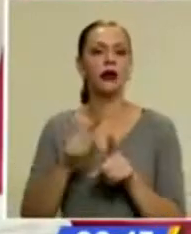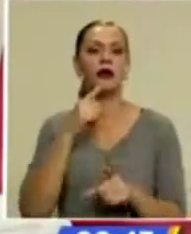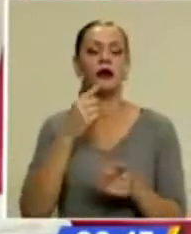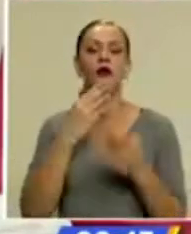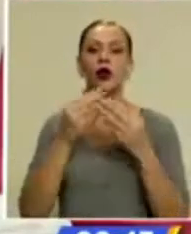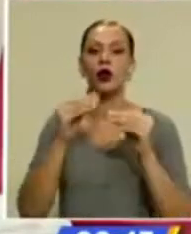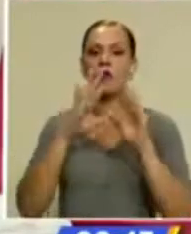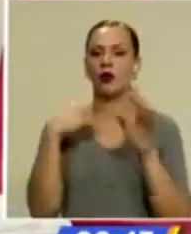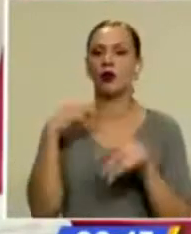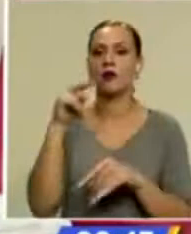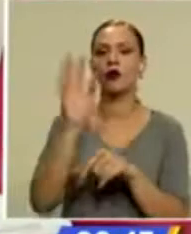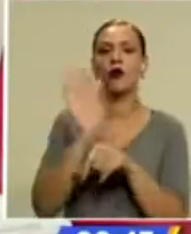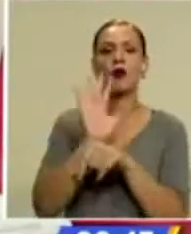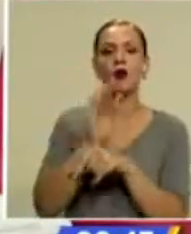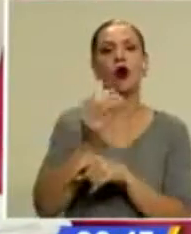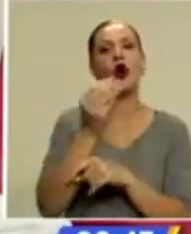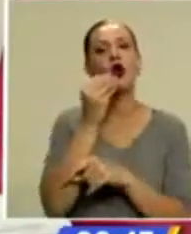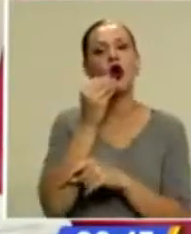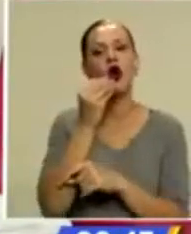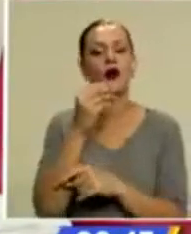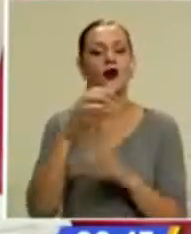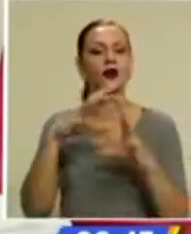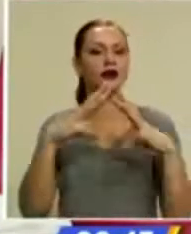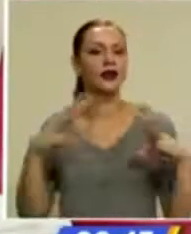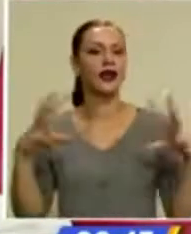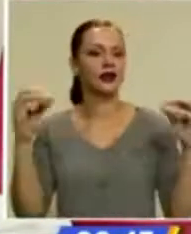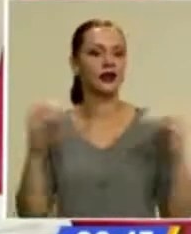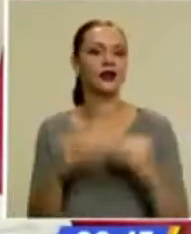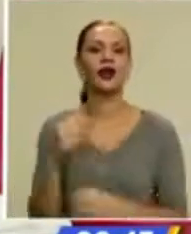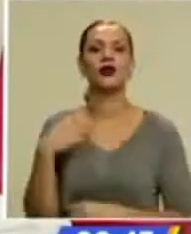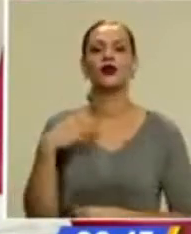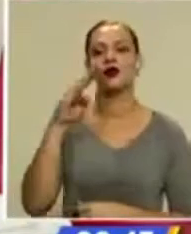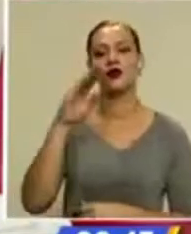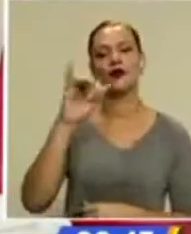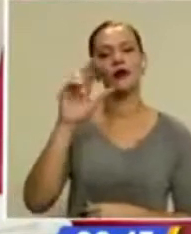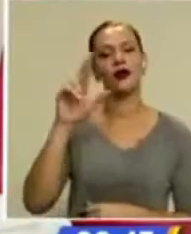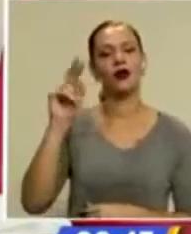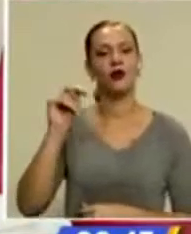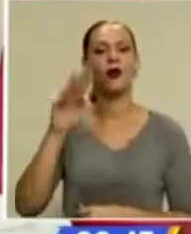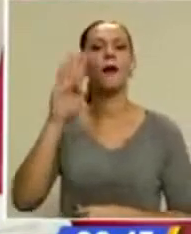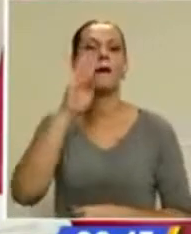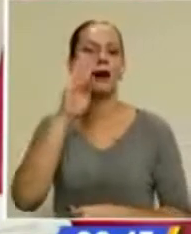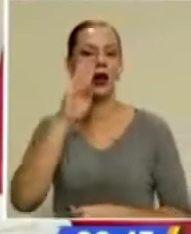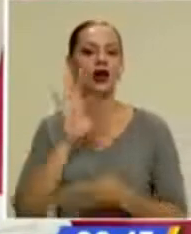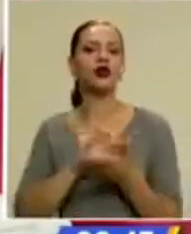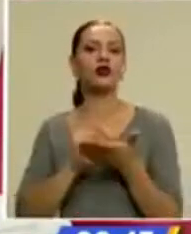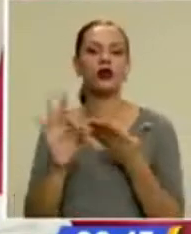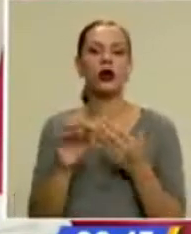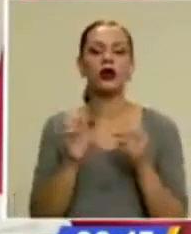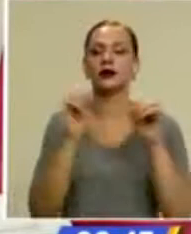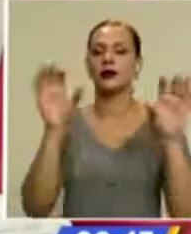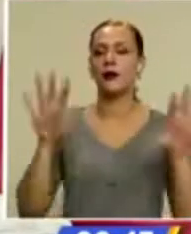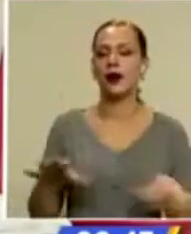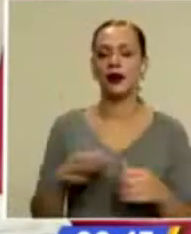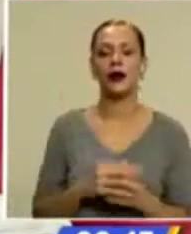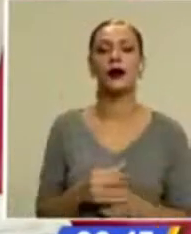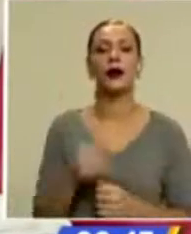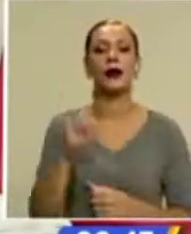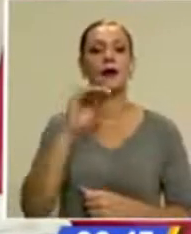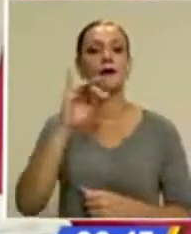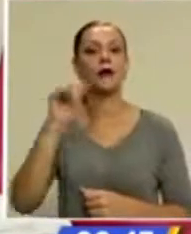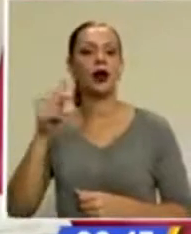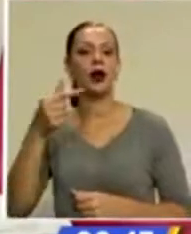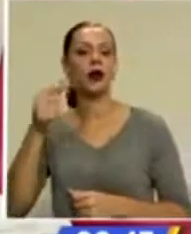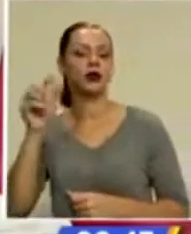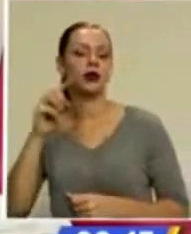buenos días, aquí viendo el programa, comiendo sandía. Soy Byron, excelente, de Materno Escuela La Sabana. Mía